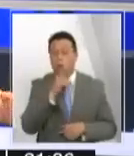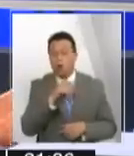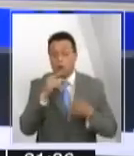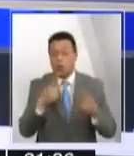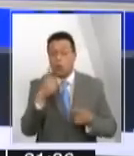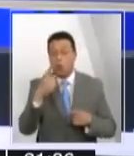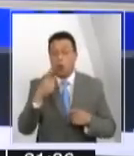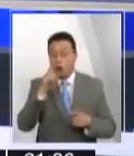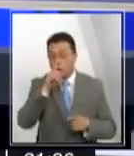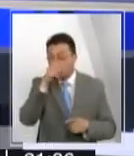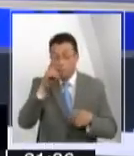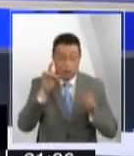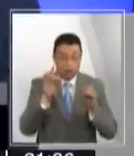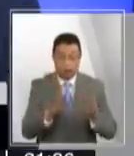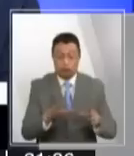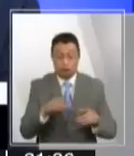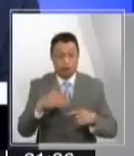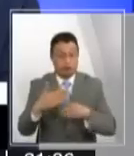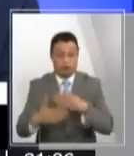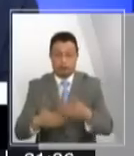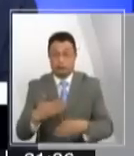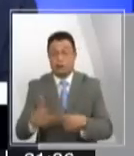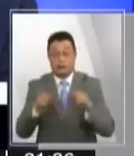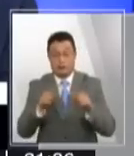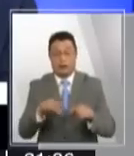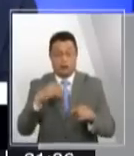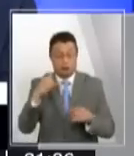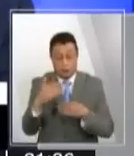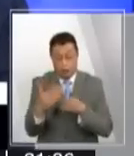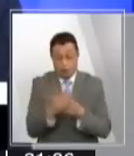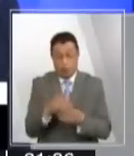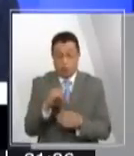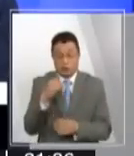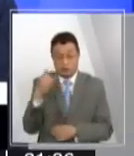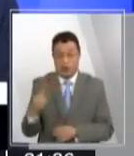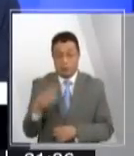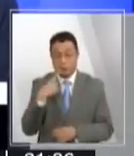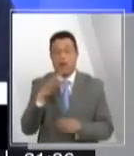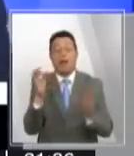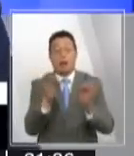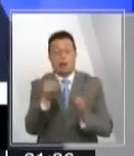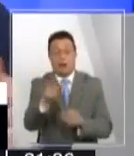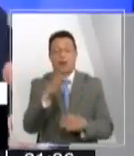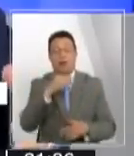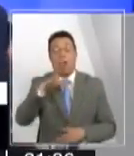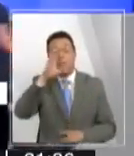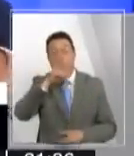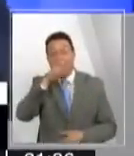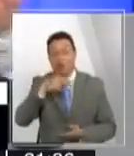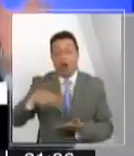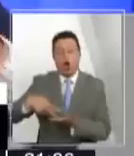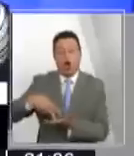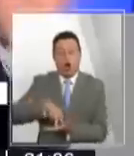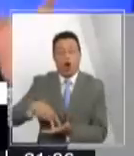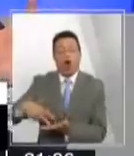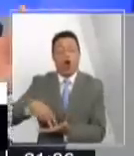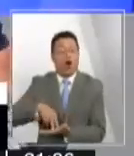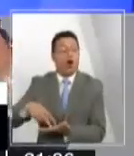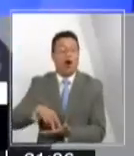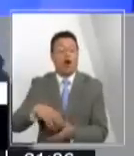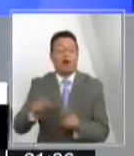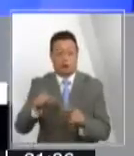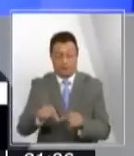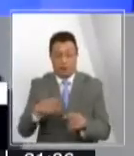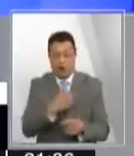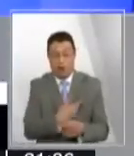casi una costumbre propia de la el síndrome, de los políticos. El síndrome del pato cojo existe desde siempre. Expliquémosle a la gente que se refiere a este gobierno, a cualquier gobierno que